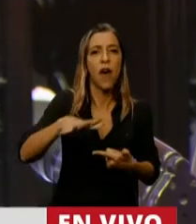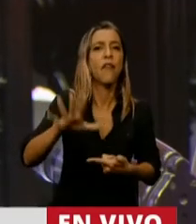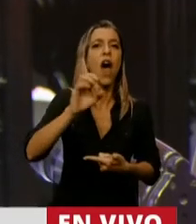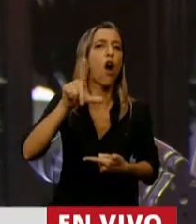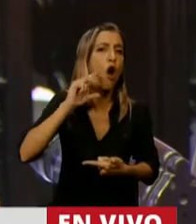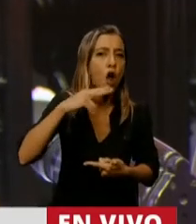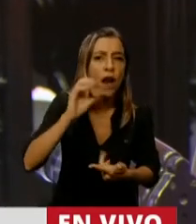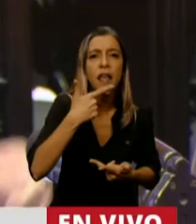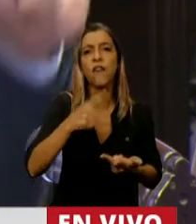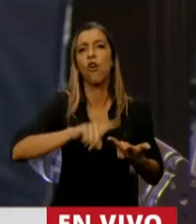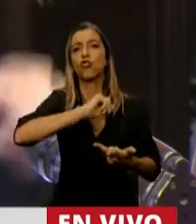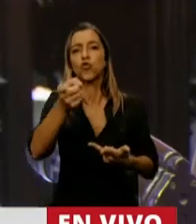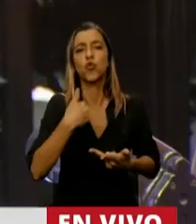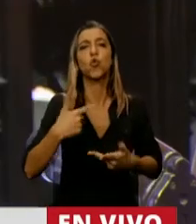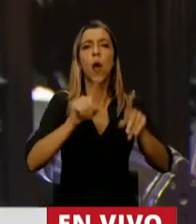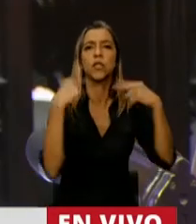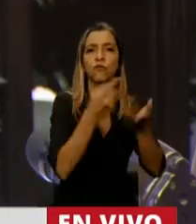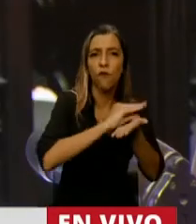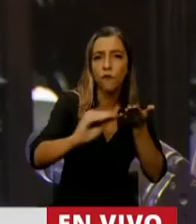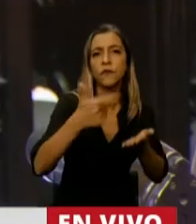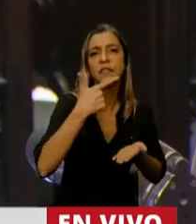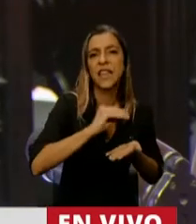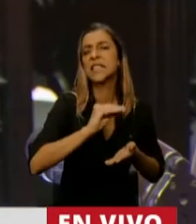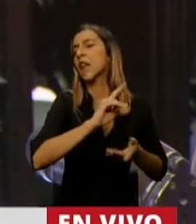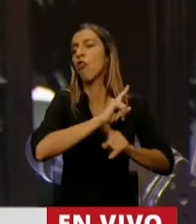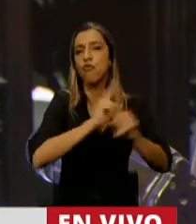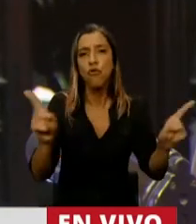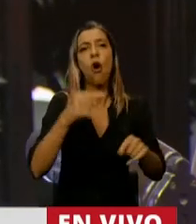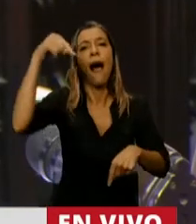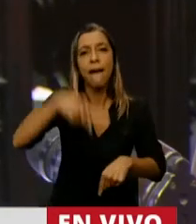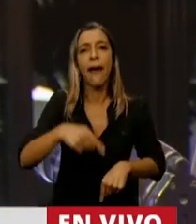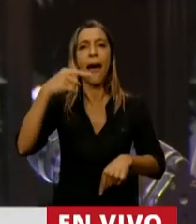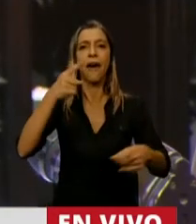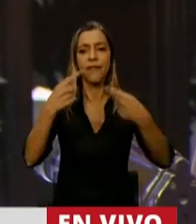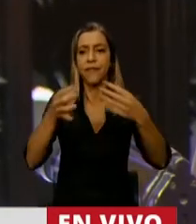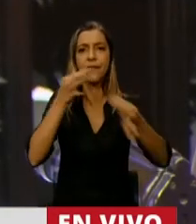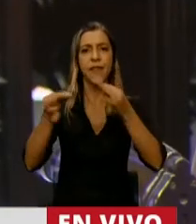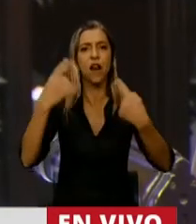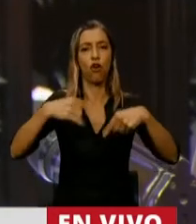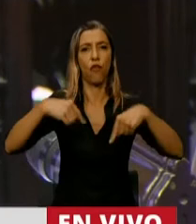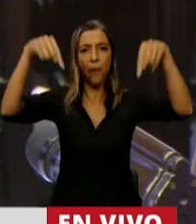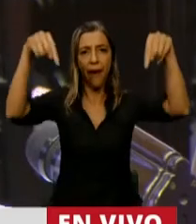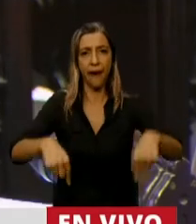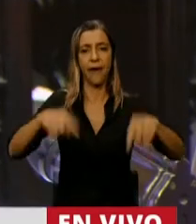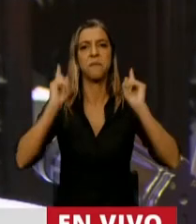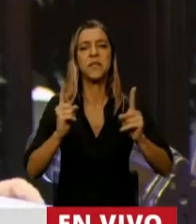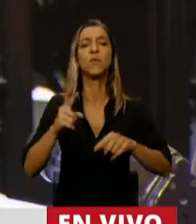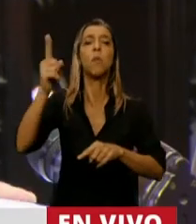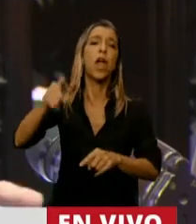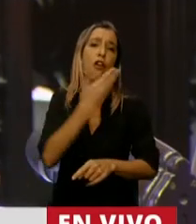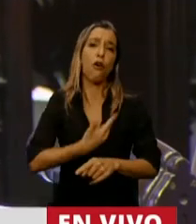es un despacho del Senado. Acá tenemos que dialogar y consensuar, pero no quieren eso, quieren